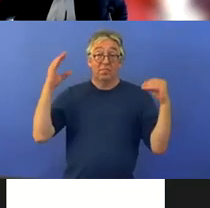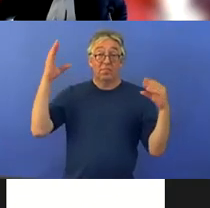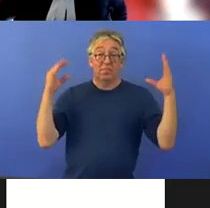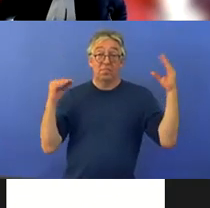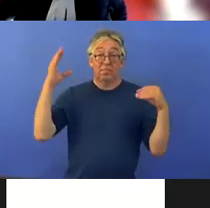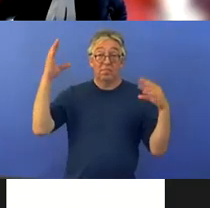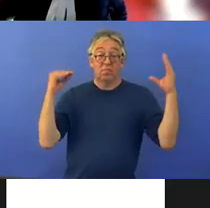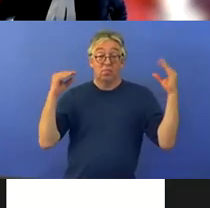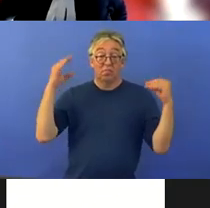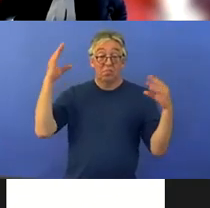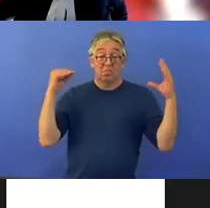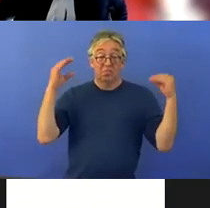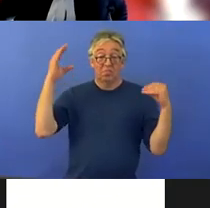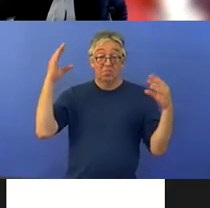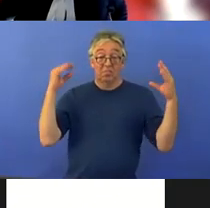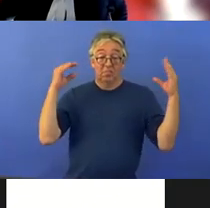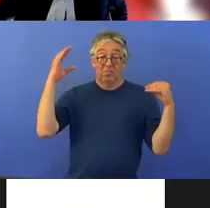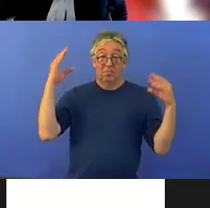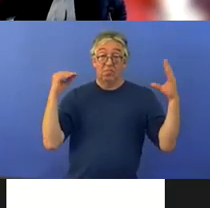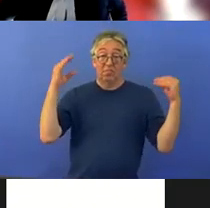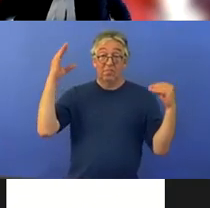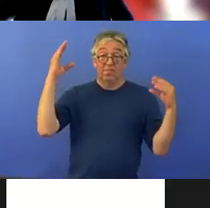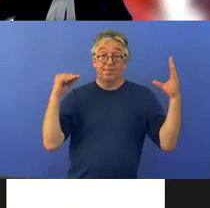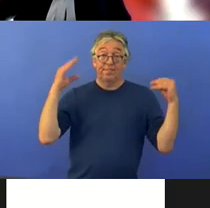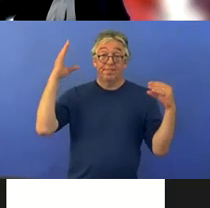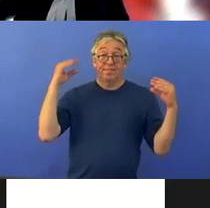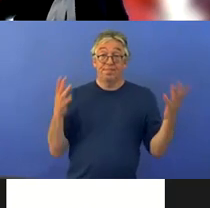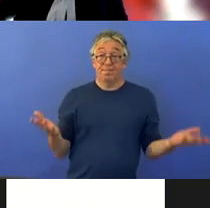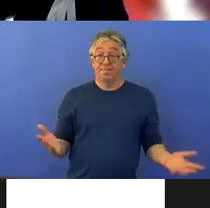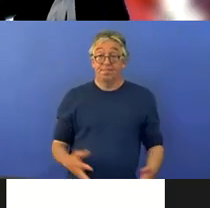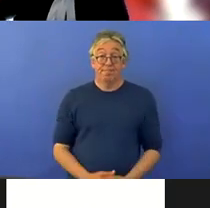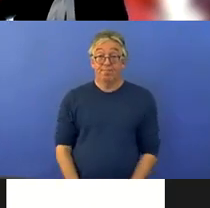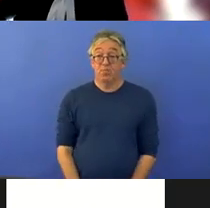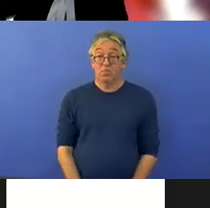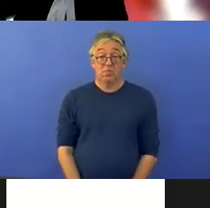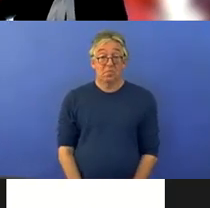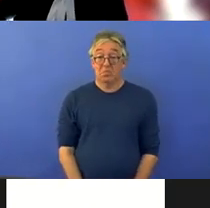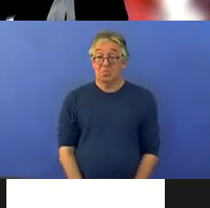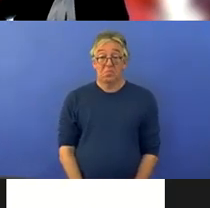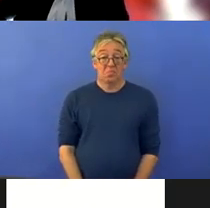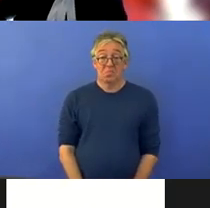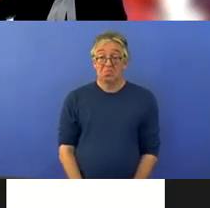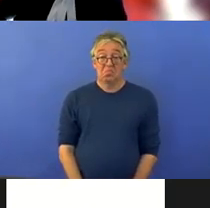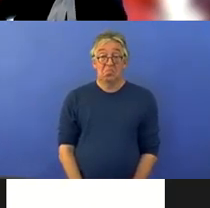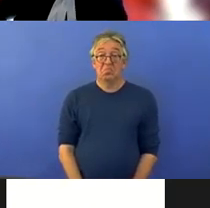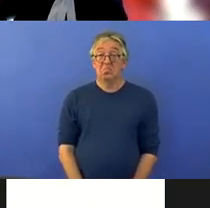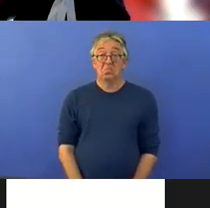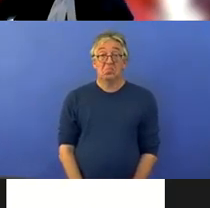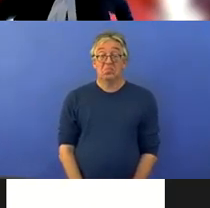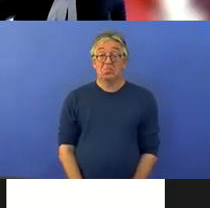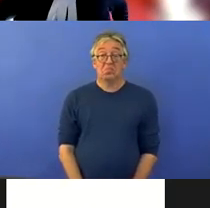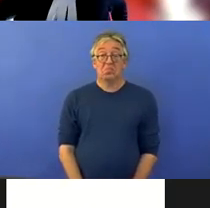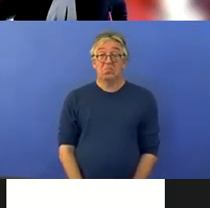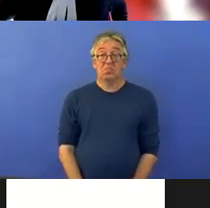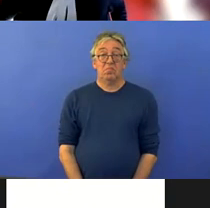las instituciones se debió a la was propia due to the naturaleza very de esas nature estructuras of y these sistemas segregating segregadores. structures Sin and embargo, systems. como los gobiernos están Still, as empezando a governments